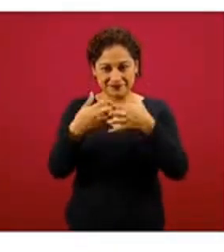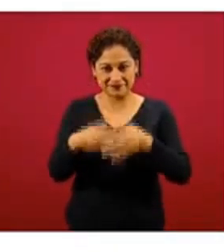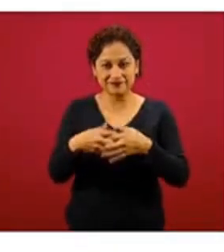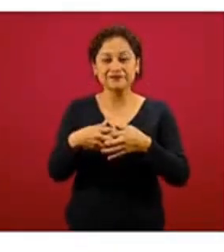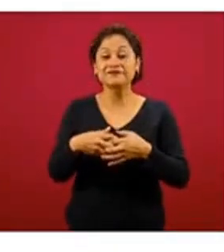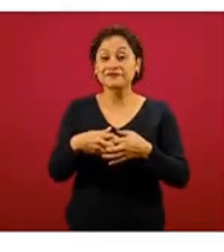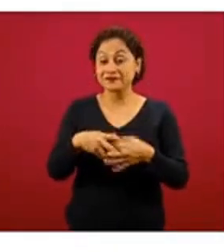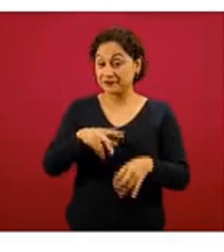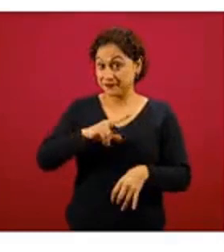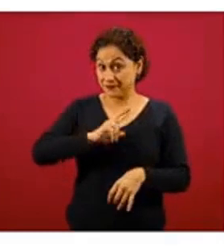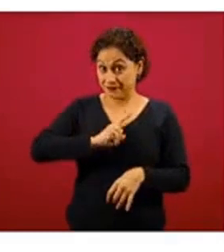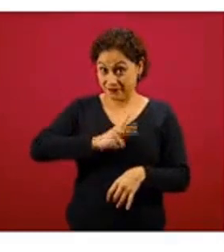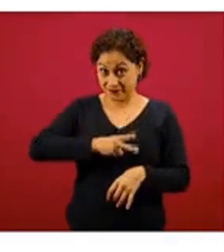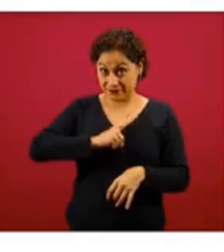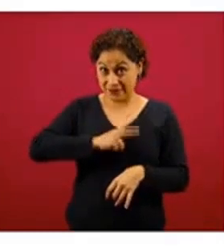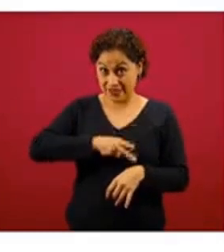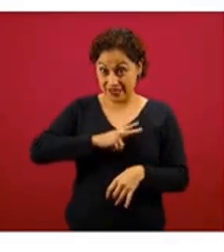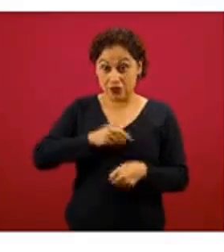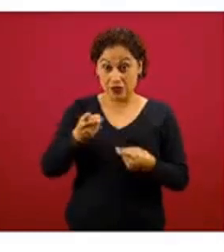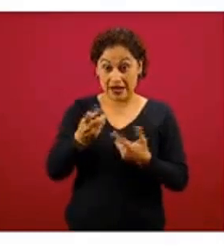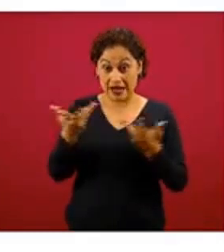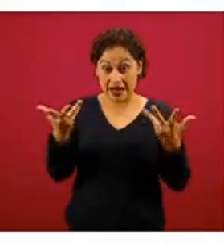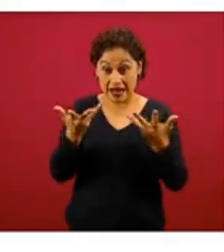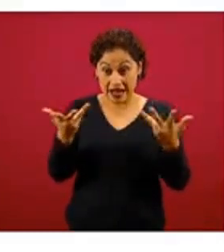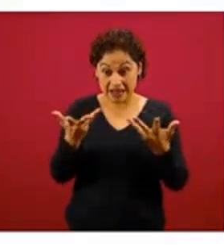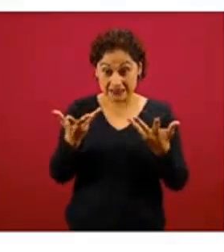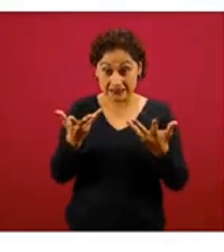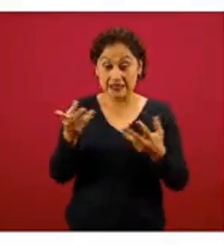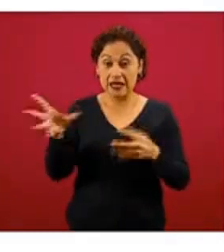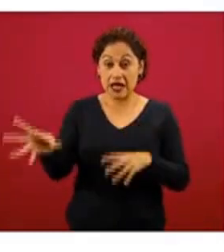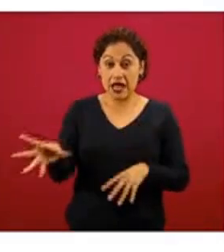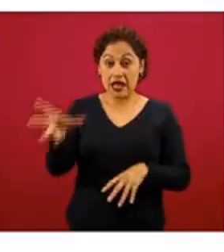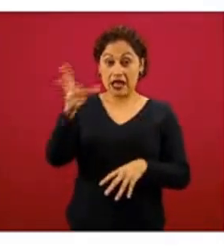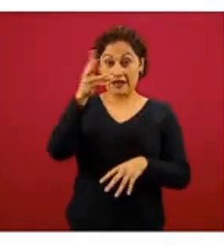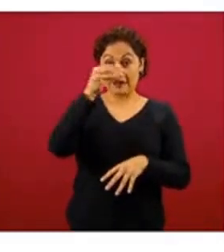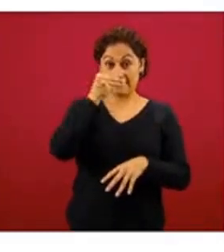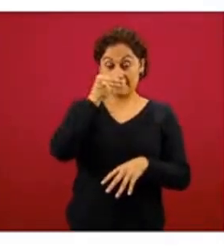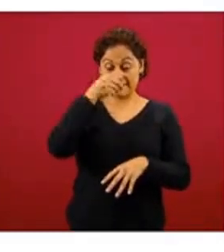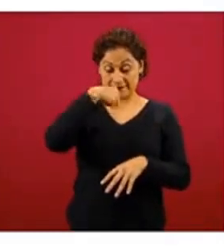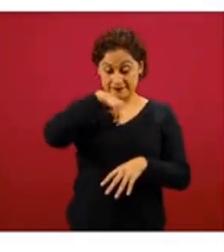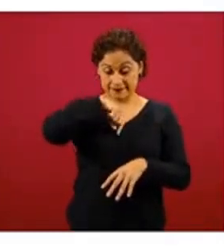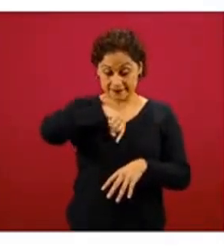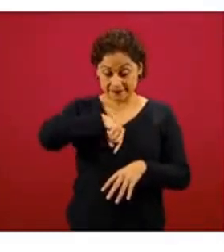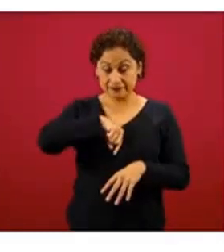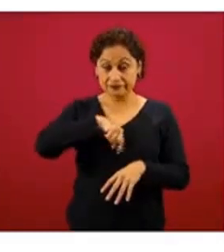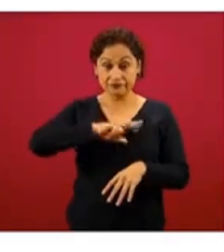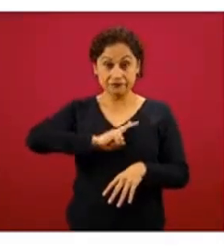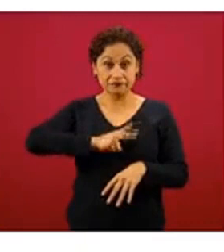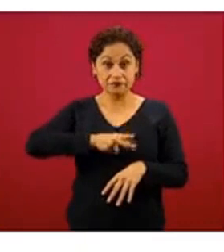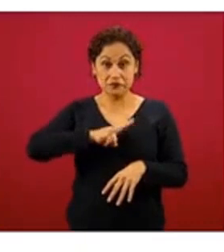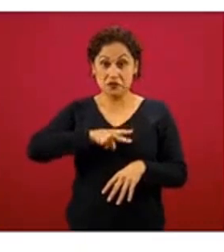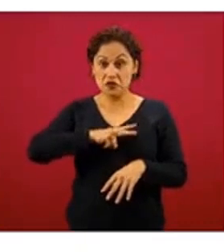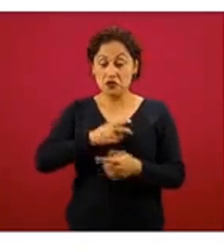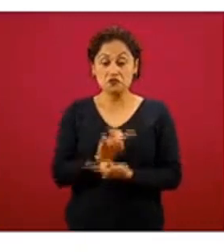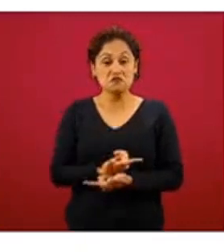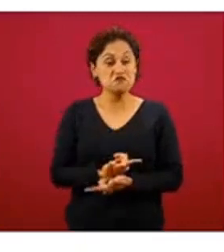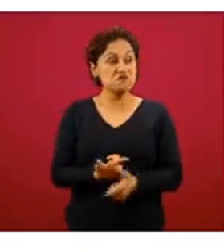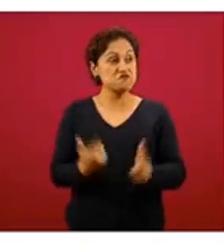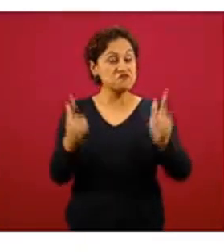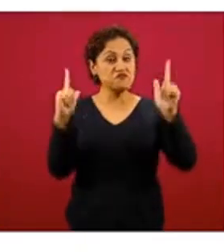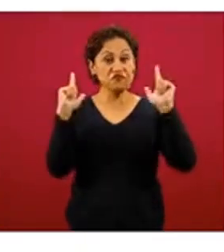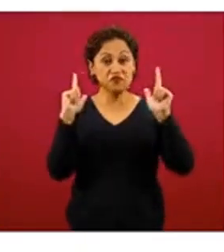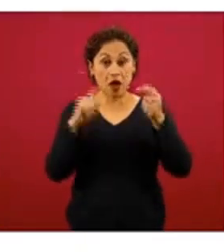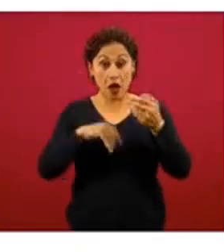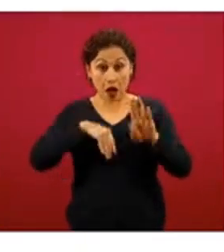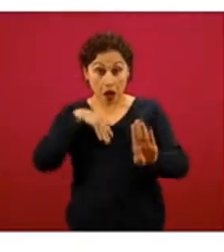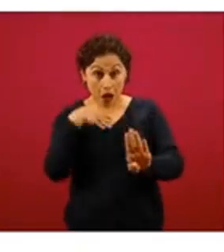maquinaria biológica, el laboratorio para poder hacer lo que quiere el virus, llegar, y no va a matar a